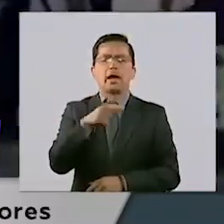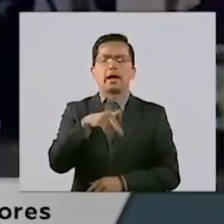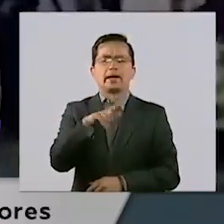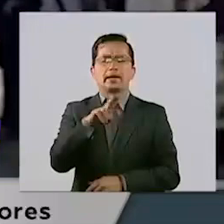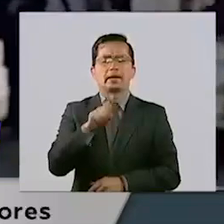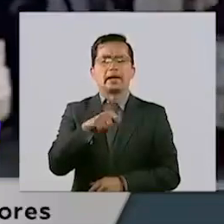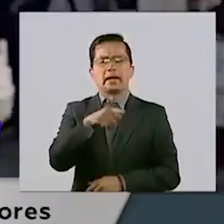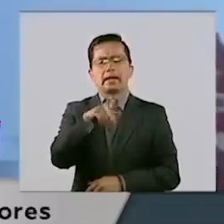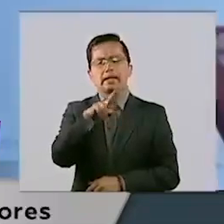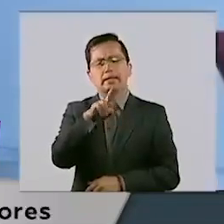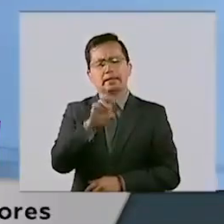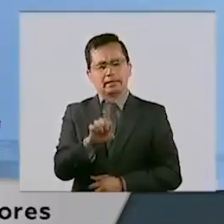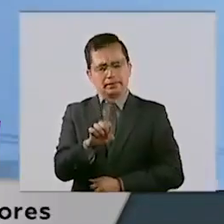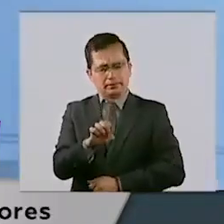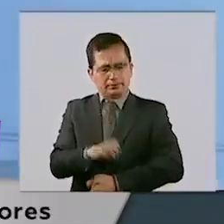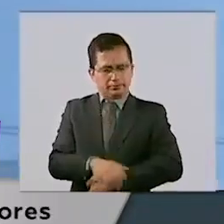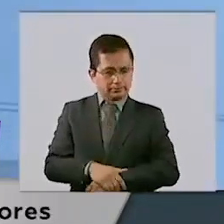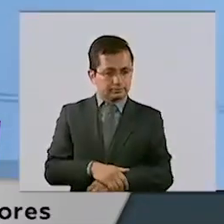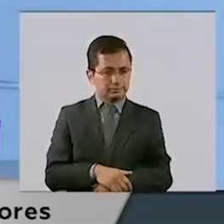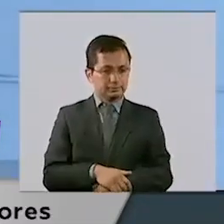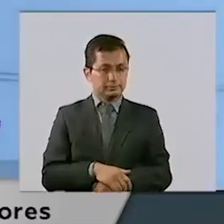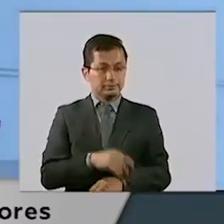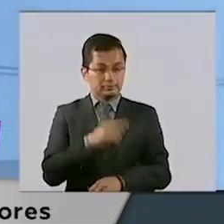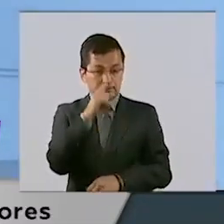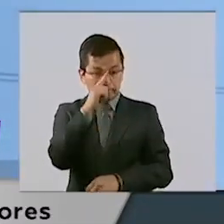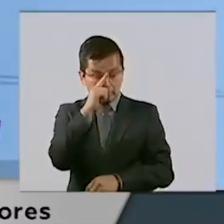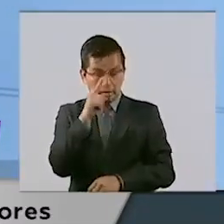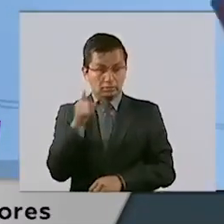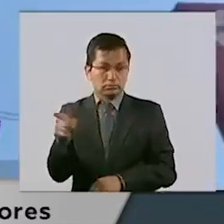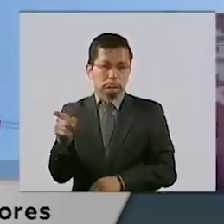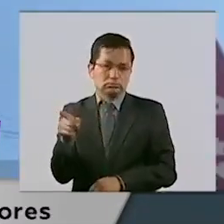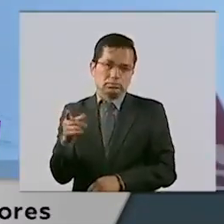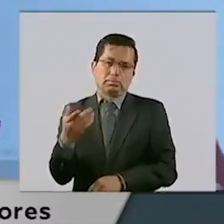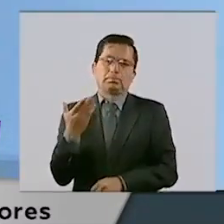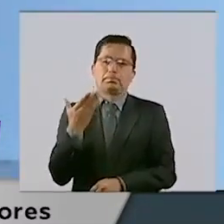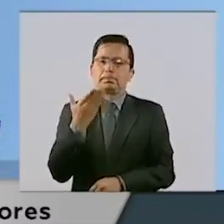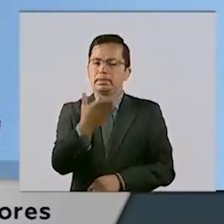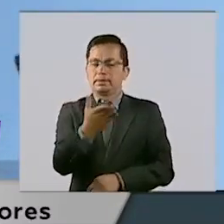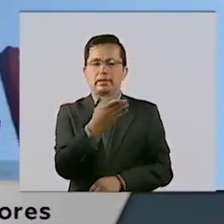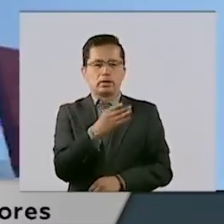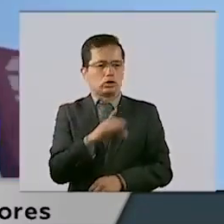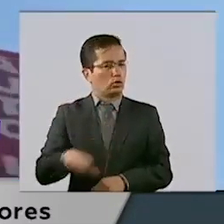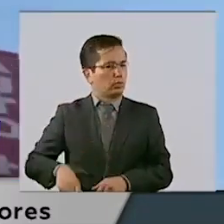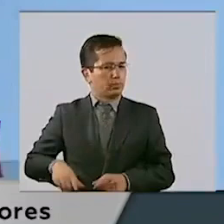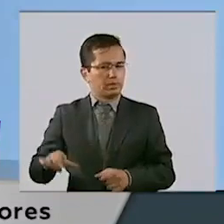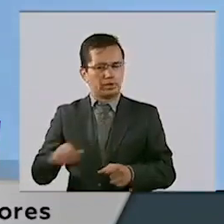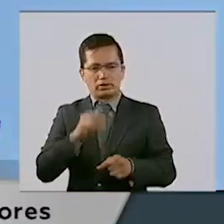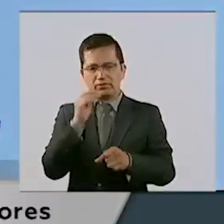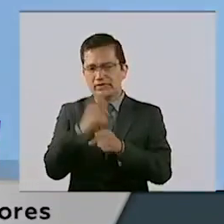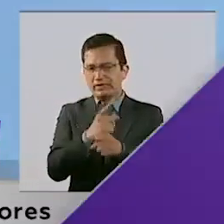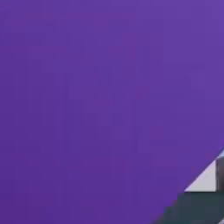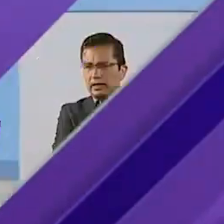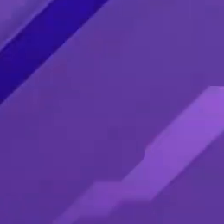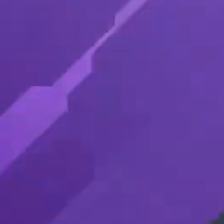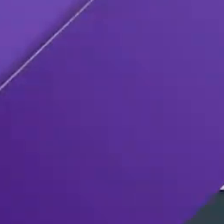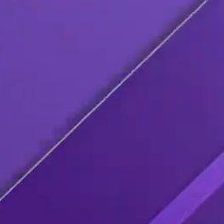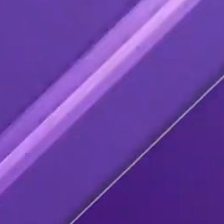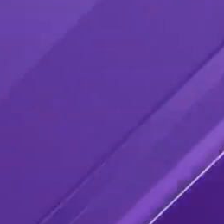Veracruz. Las y los legisladores exigieron al Ejecutivo Federal implementar acciones para proteger a las y los comunicadores.